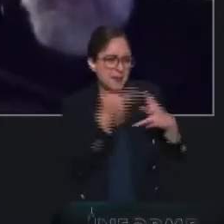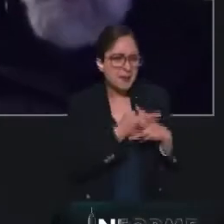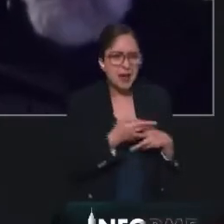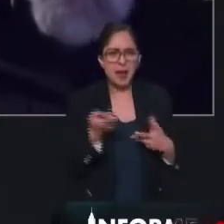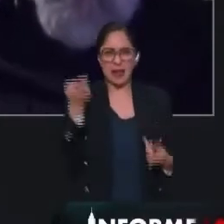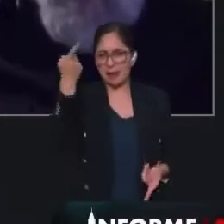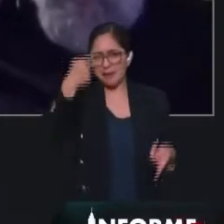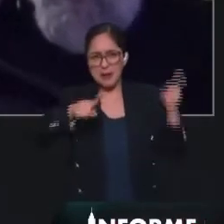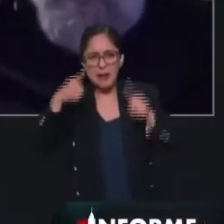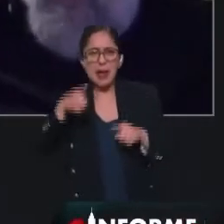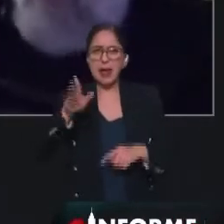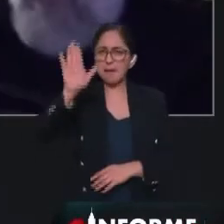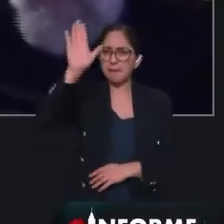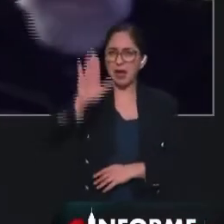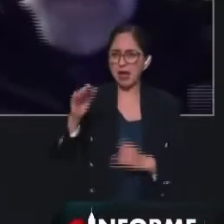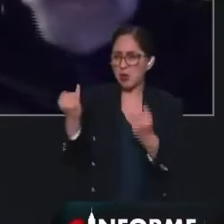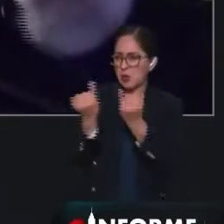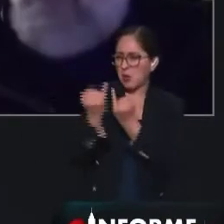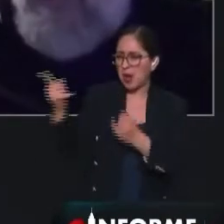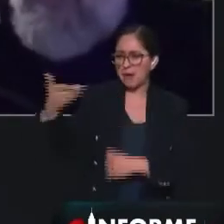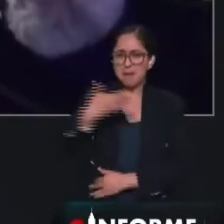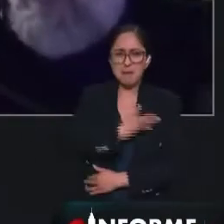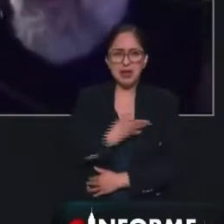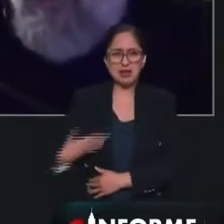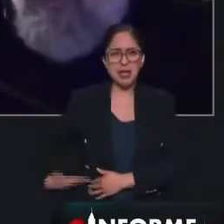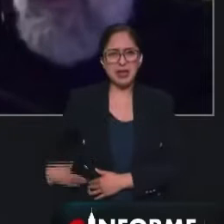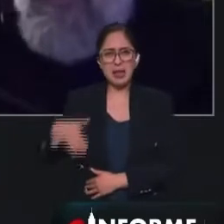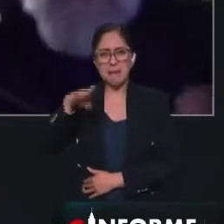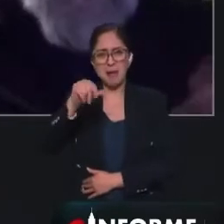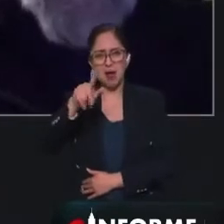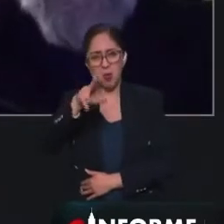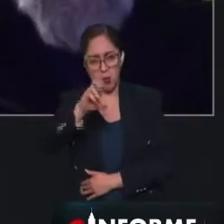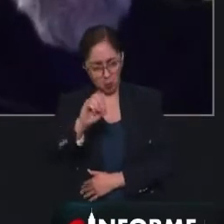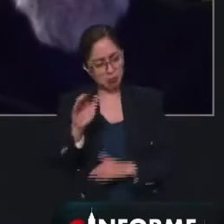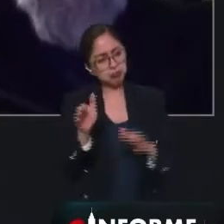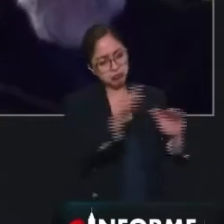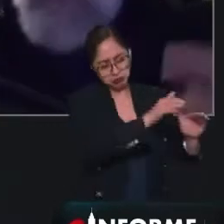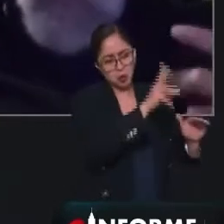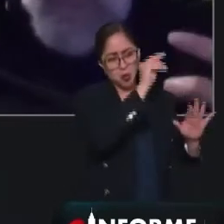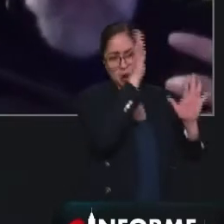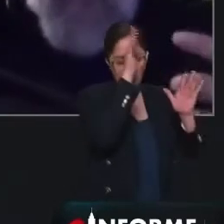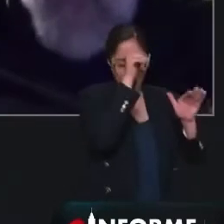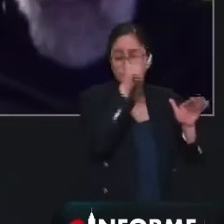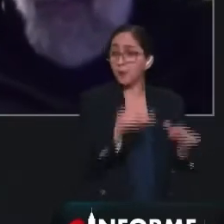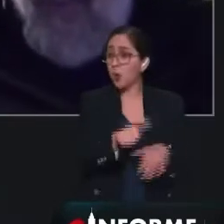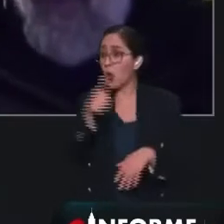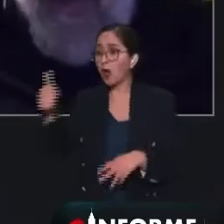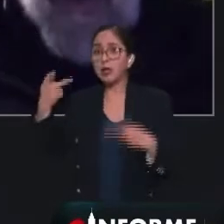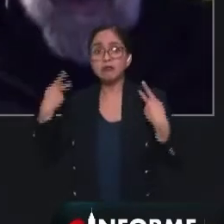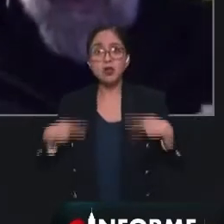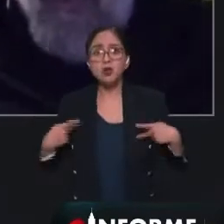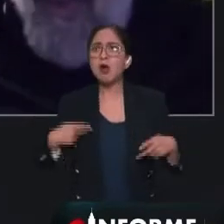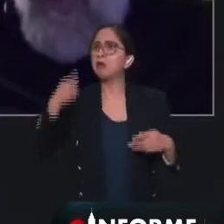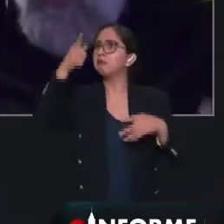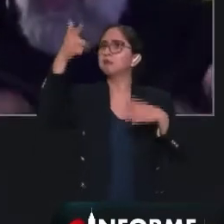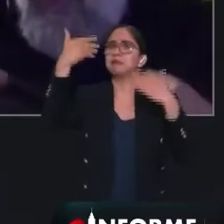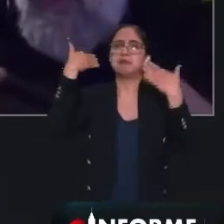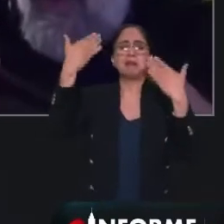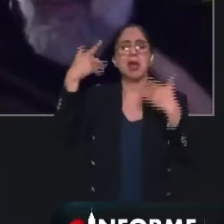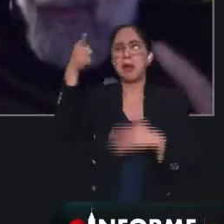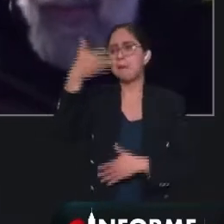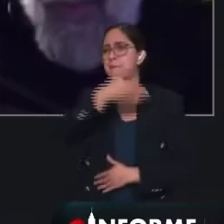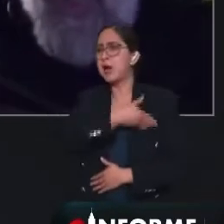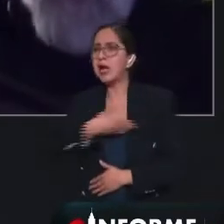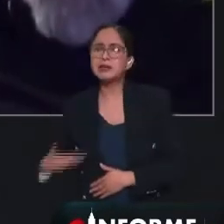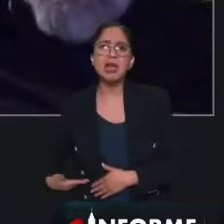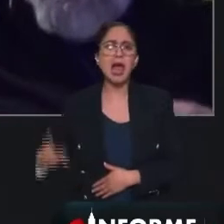bla, bla, bla, sea para venerarlo, para decir que es el mejor presidente de México, pero el debate es intenso,